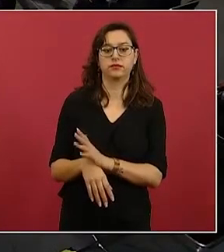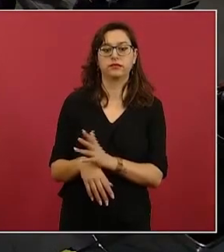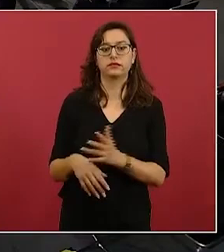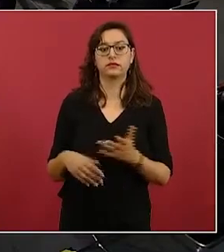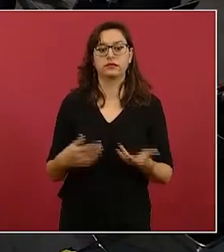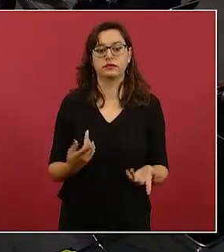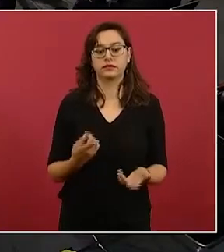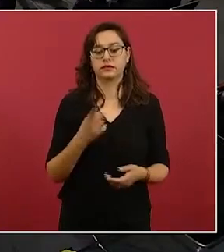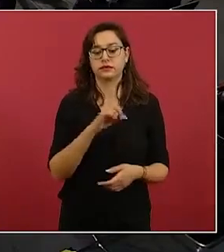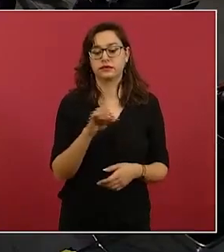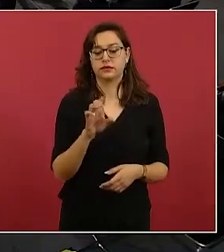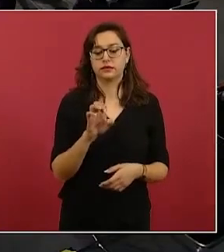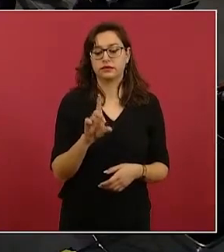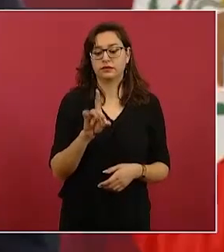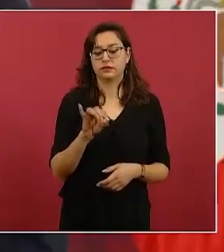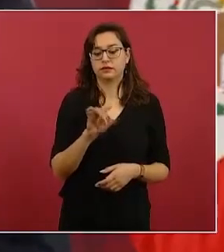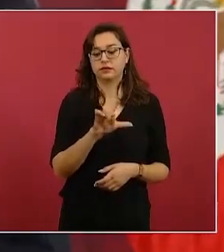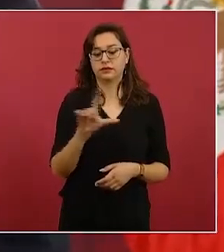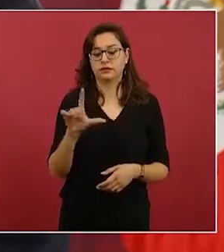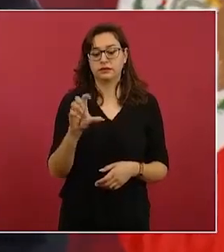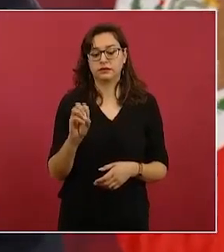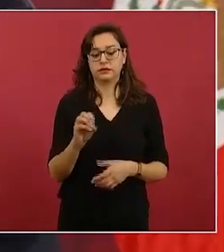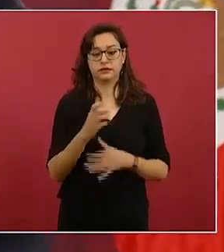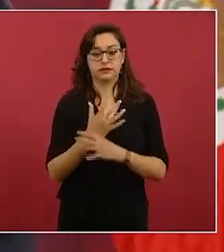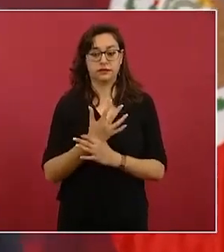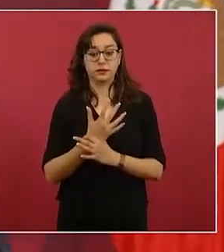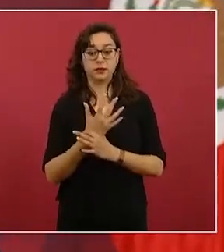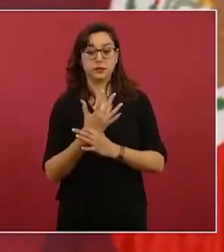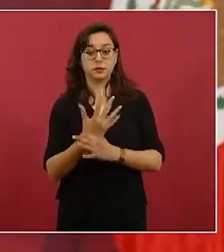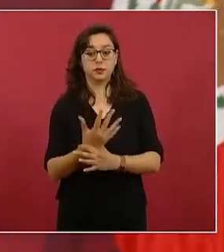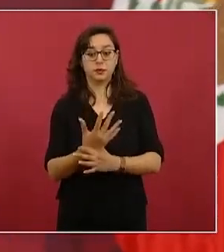Zedillo decía entonces